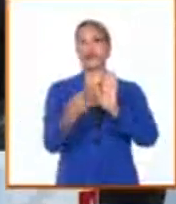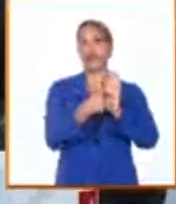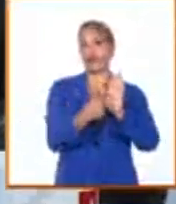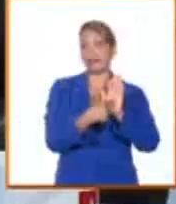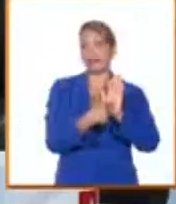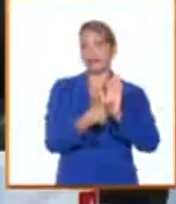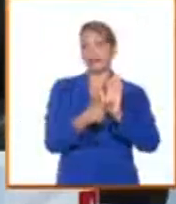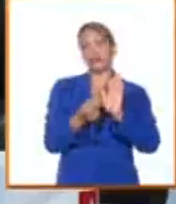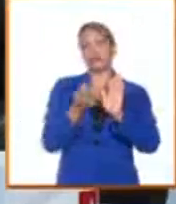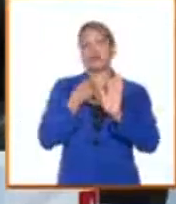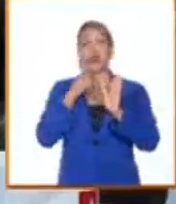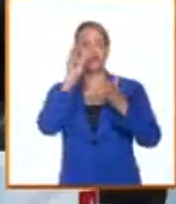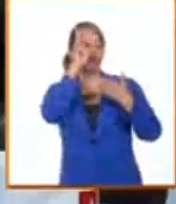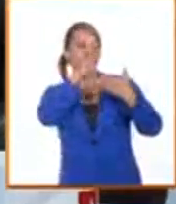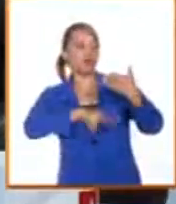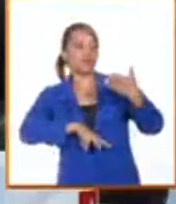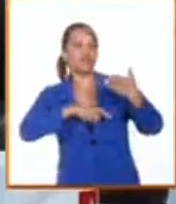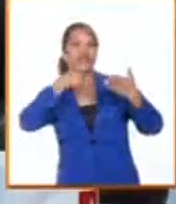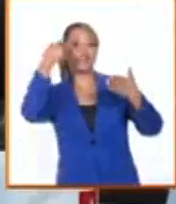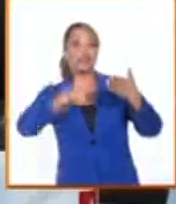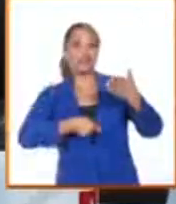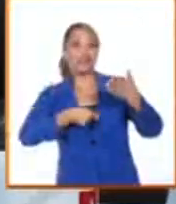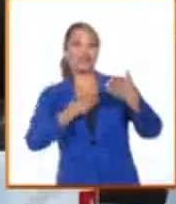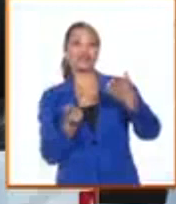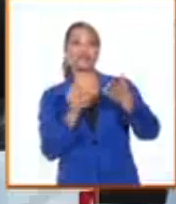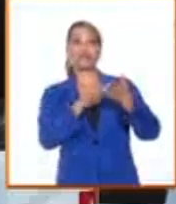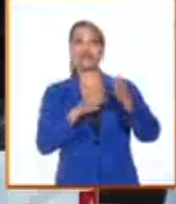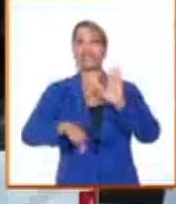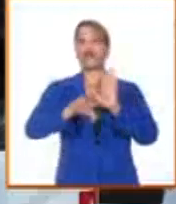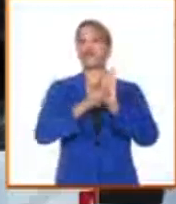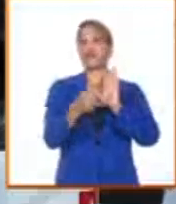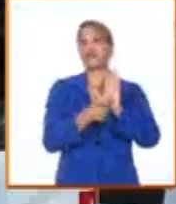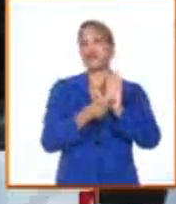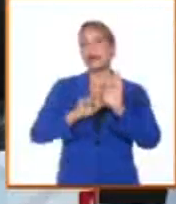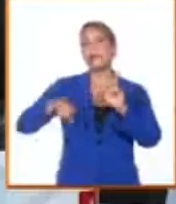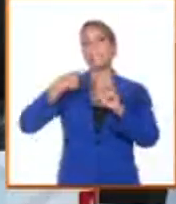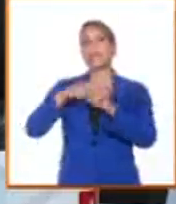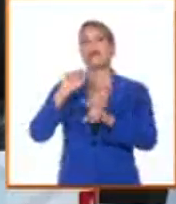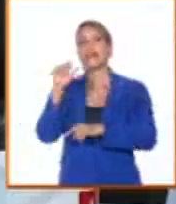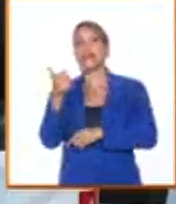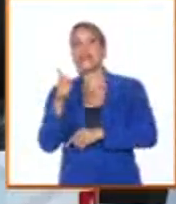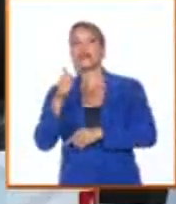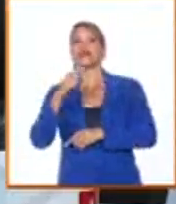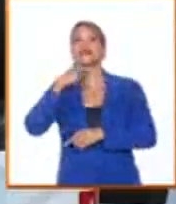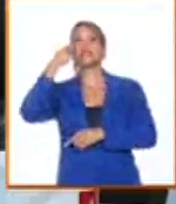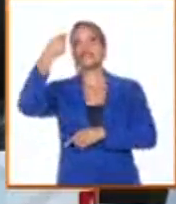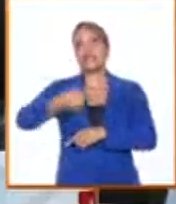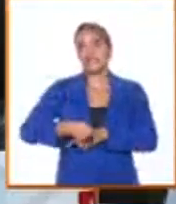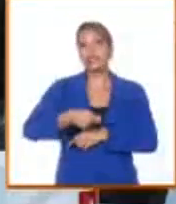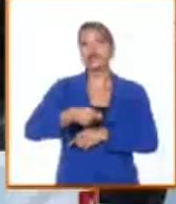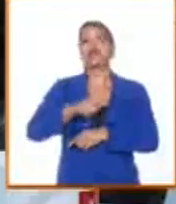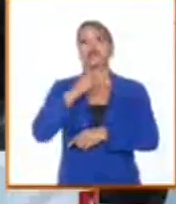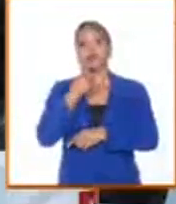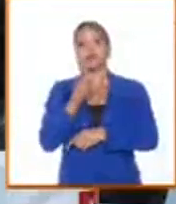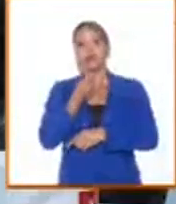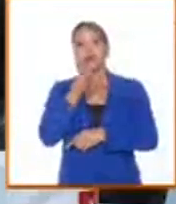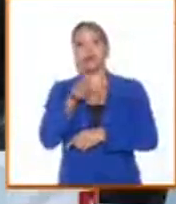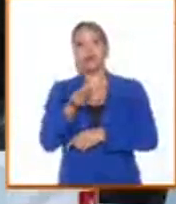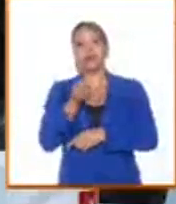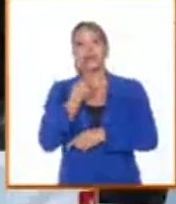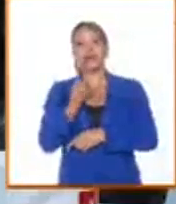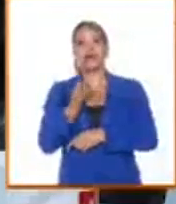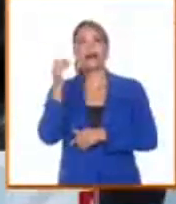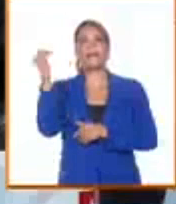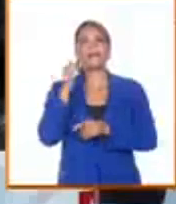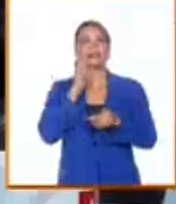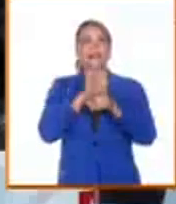Cuando uno revisa los derechos reconocidos en la Constitución, hay más de 10 derechos que solamente pueden tener un ejercicio pleno a